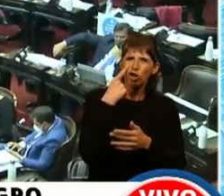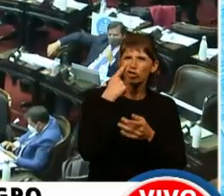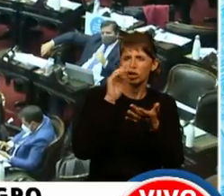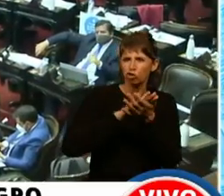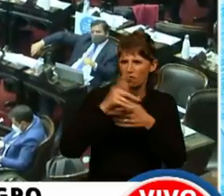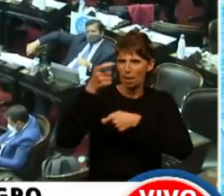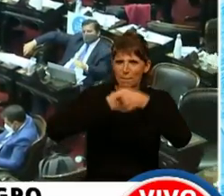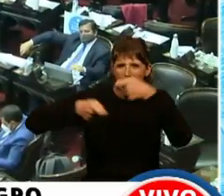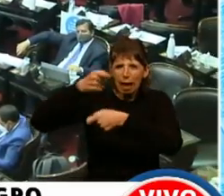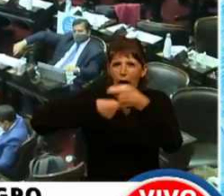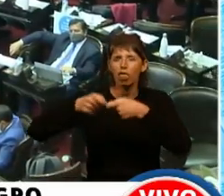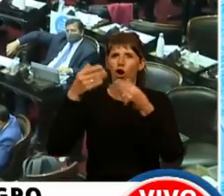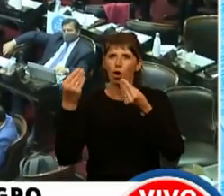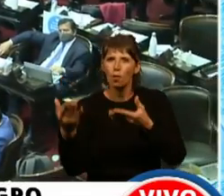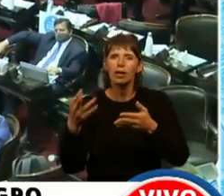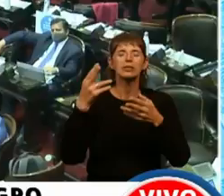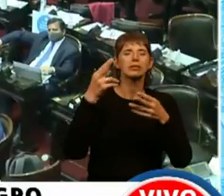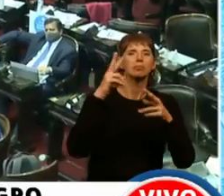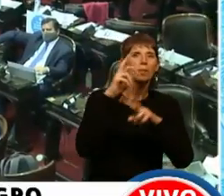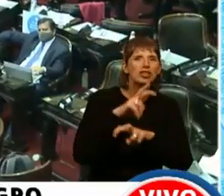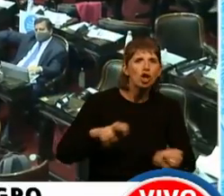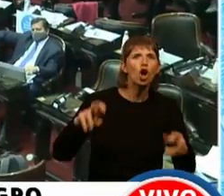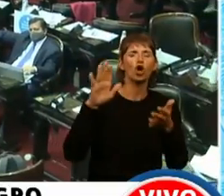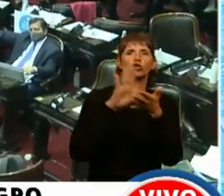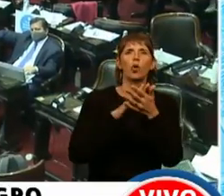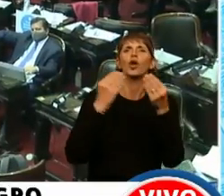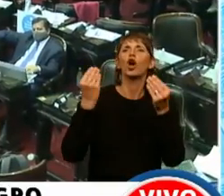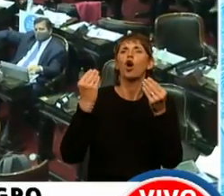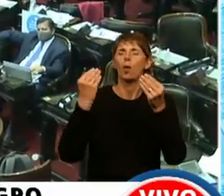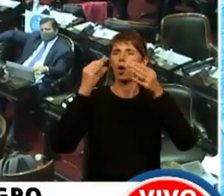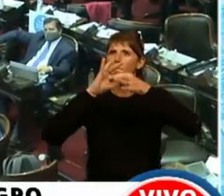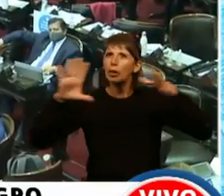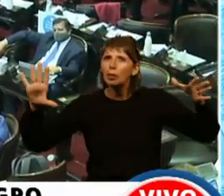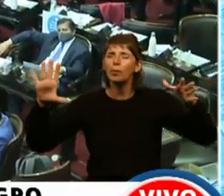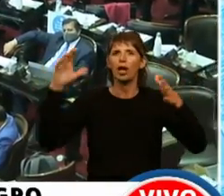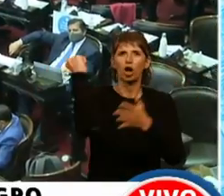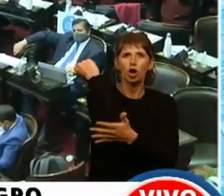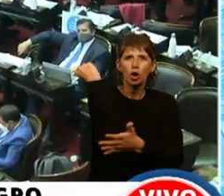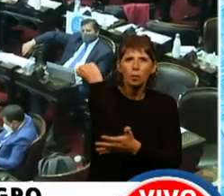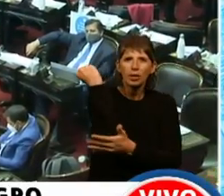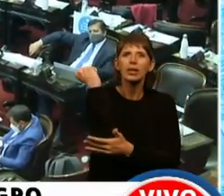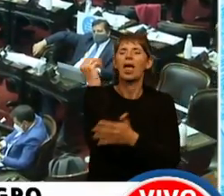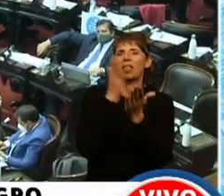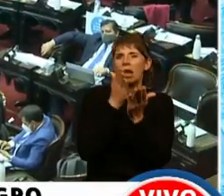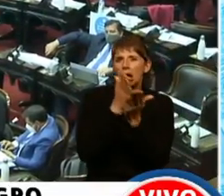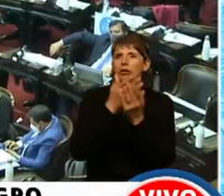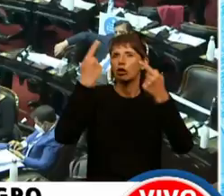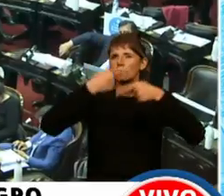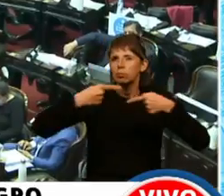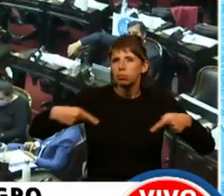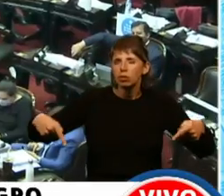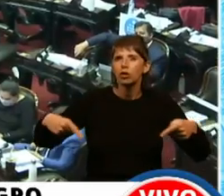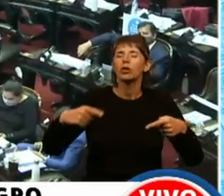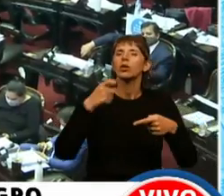investigado sobre la libertad y la creación en economía pero también sobre la progresa y los derechos como esa